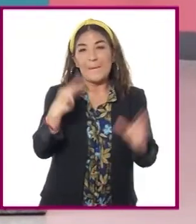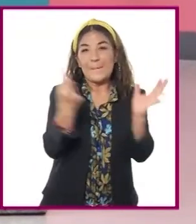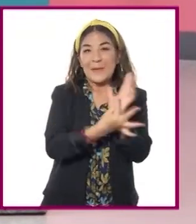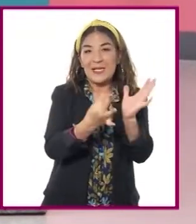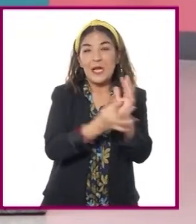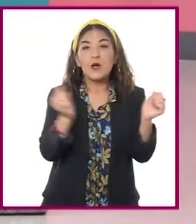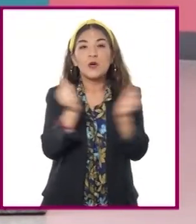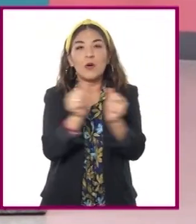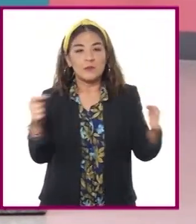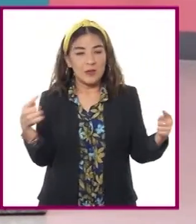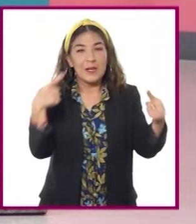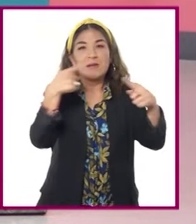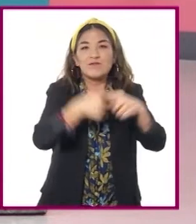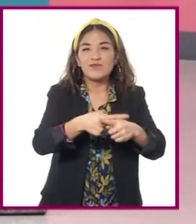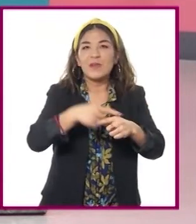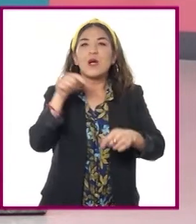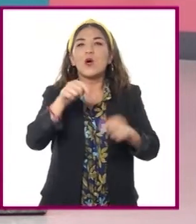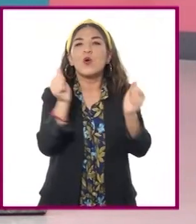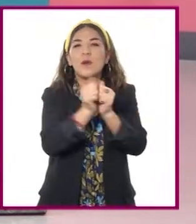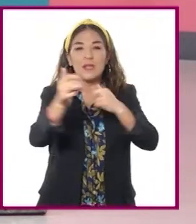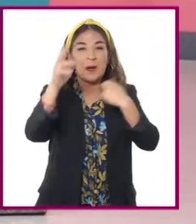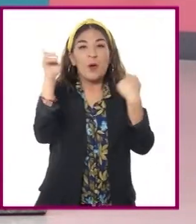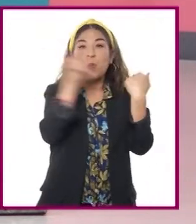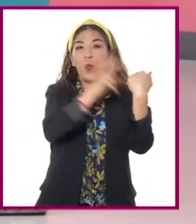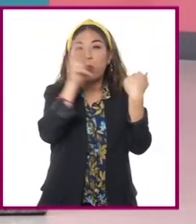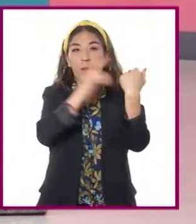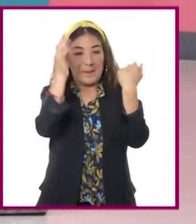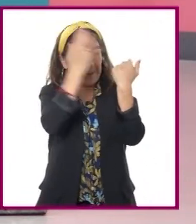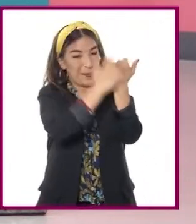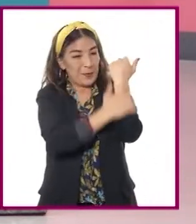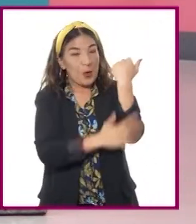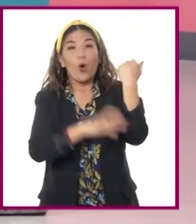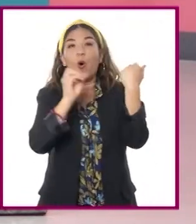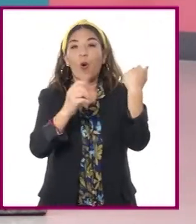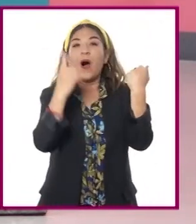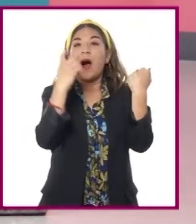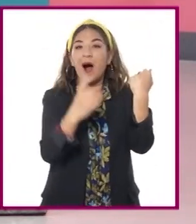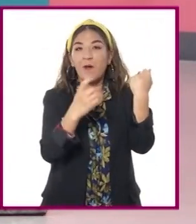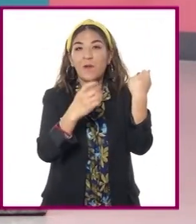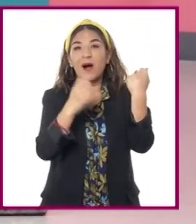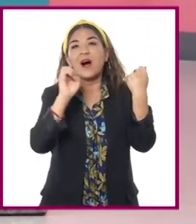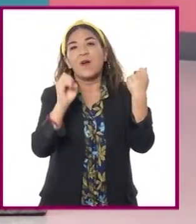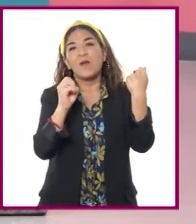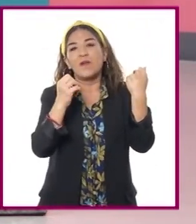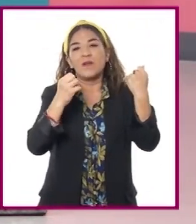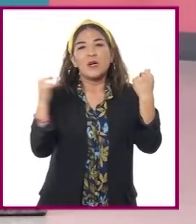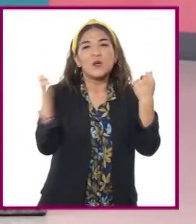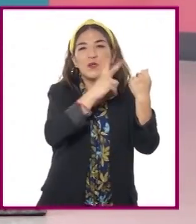está en contacto con el aire o con algún medio líquido que contenga aire disuelto.